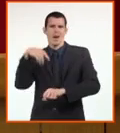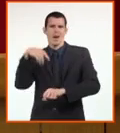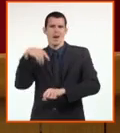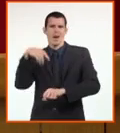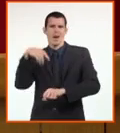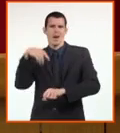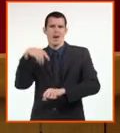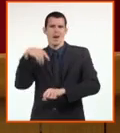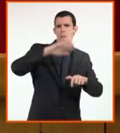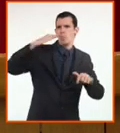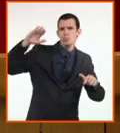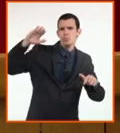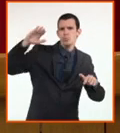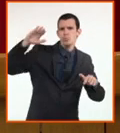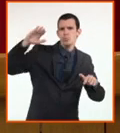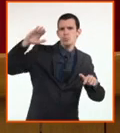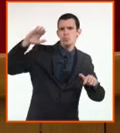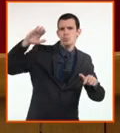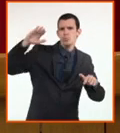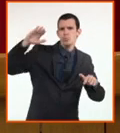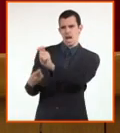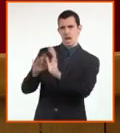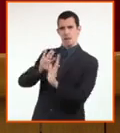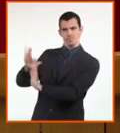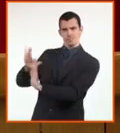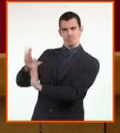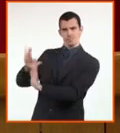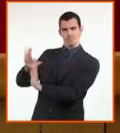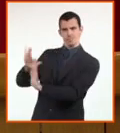está siempre en disputa y que depende de nosotros ese